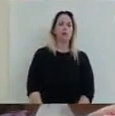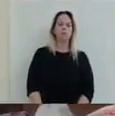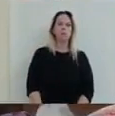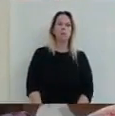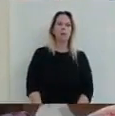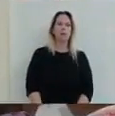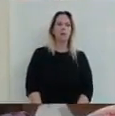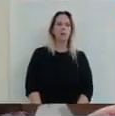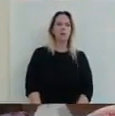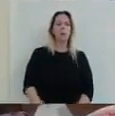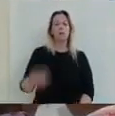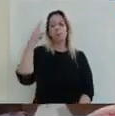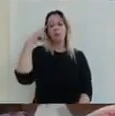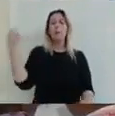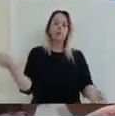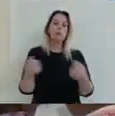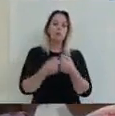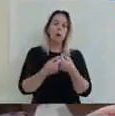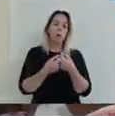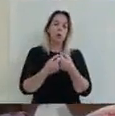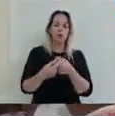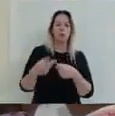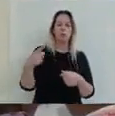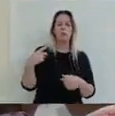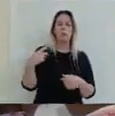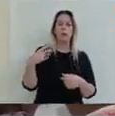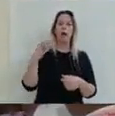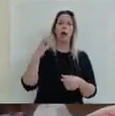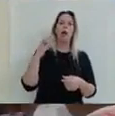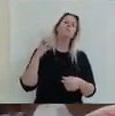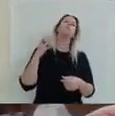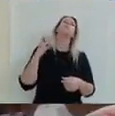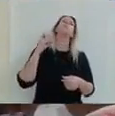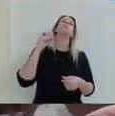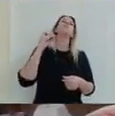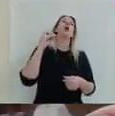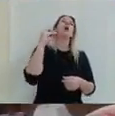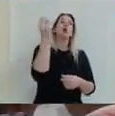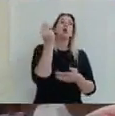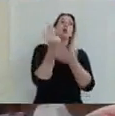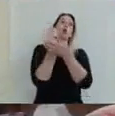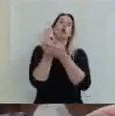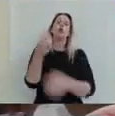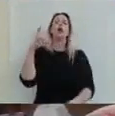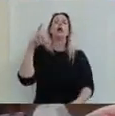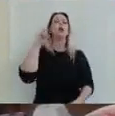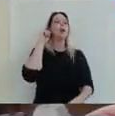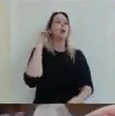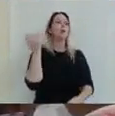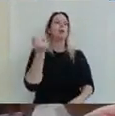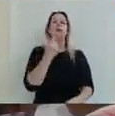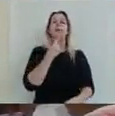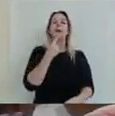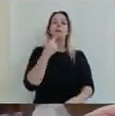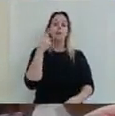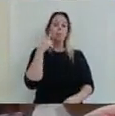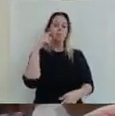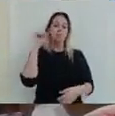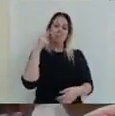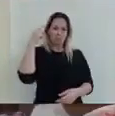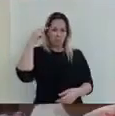Gatti en que además es nuestra función la de controlar los gastos del Ejecutivo, pero creo que tenemos que ser razonables en los plazos, ¿no es cierto? Una vez que